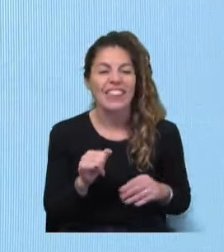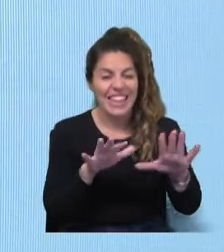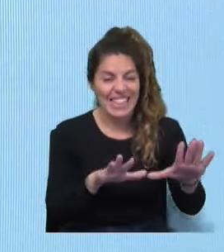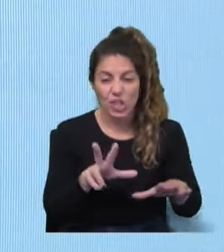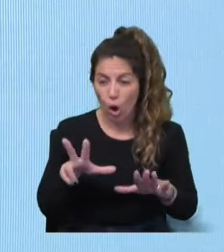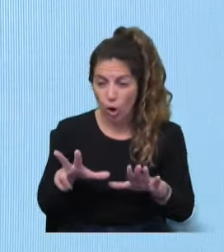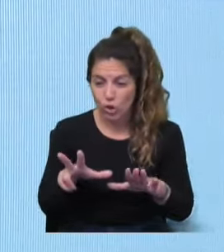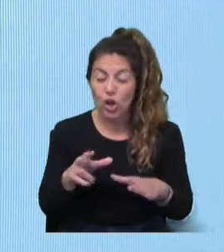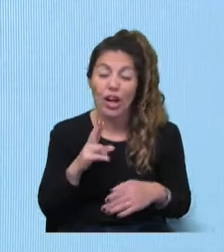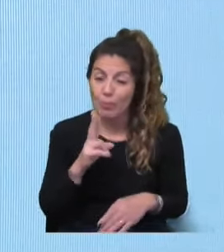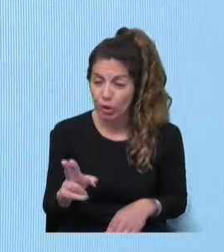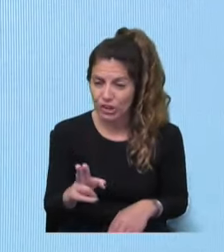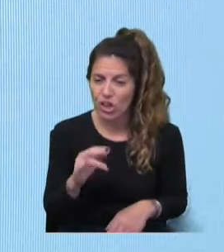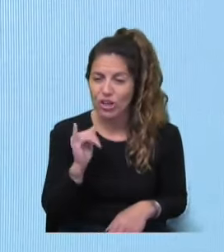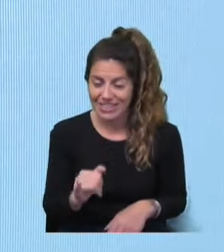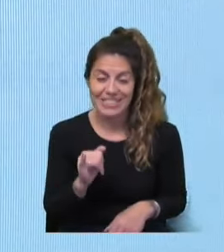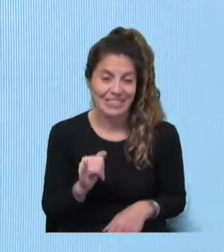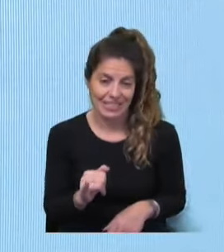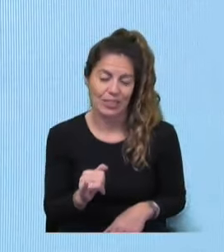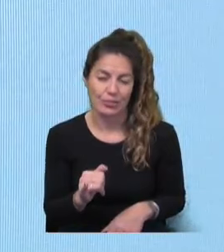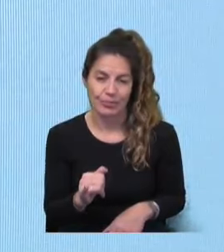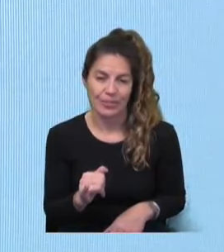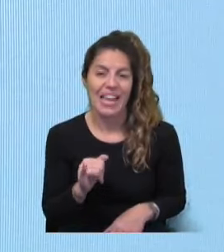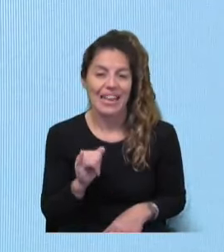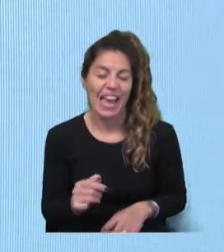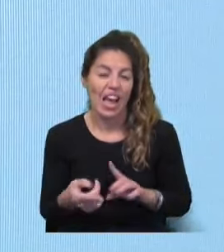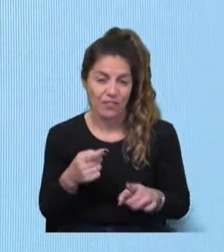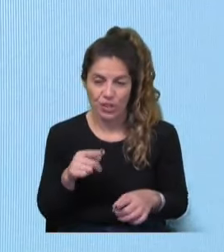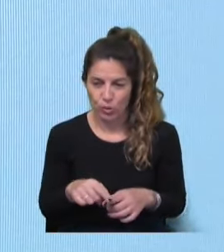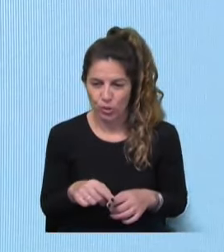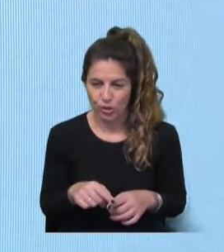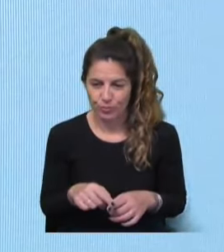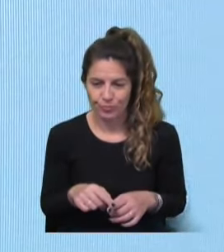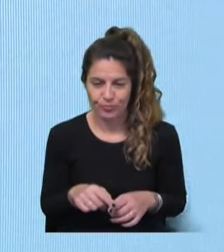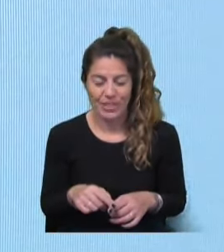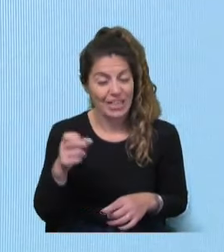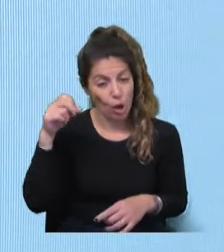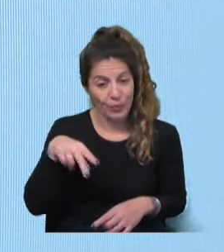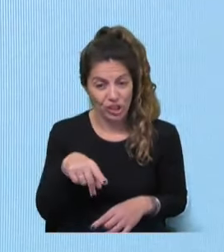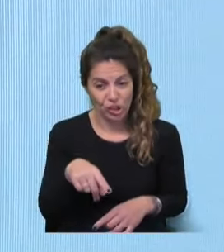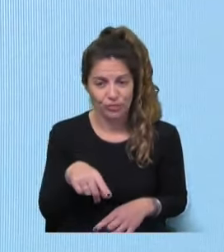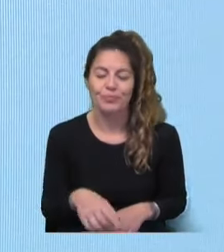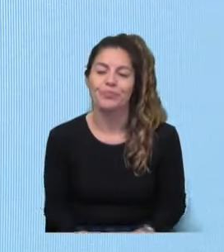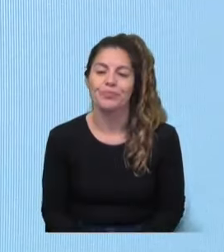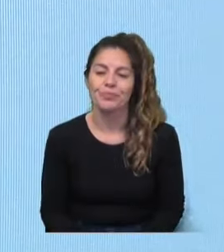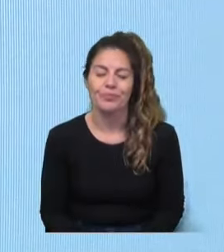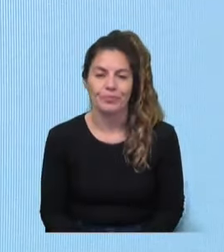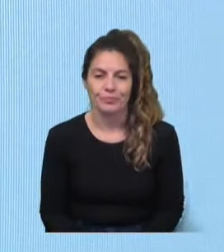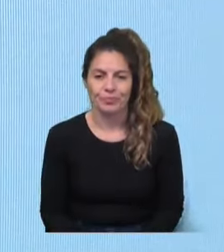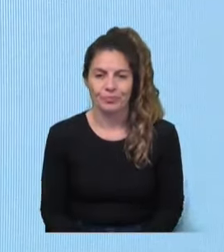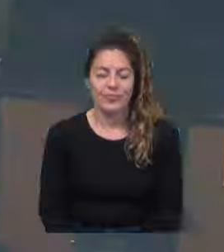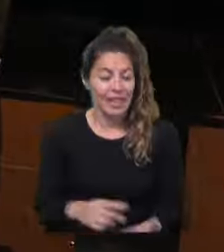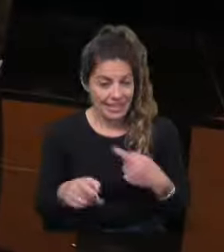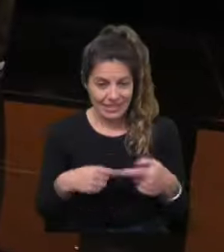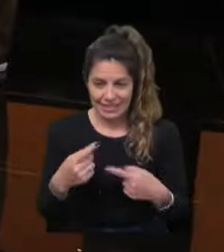8 de cada 10 personas que contestaron estas encuestas de la Usina tuvieron esta opinión con respecto a este tema, ¿no? Bien,